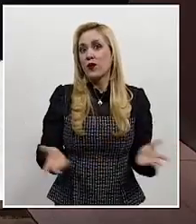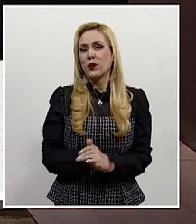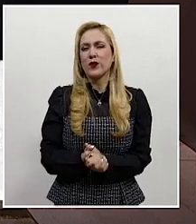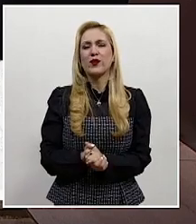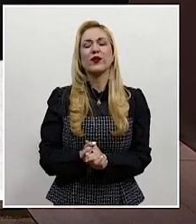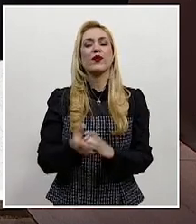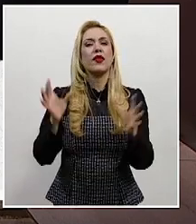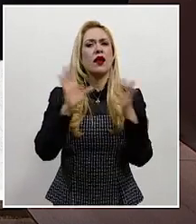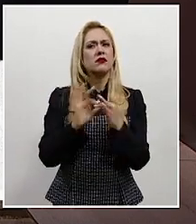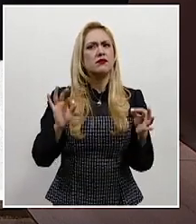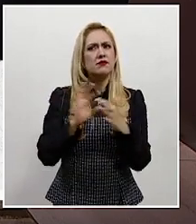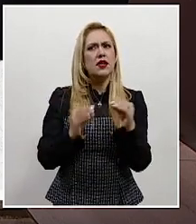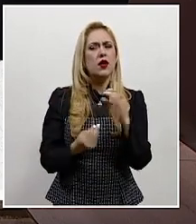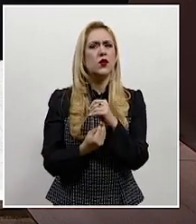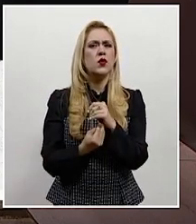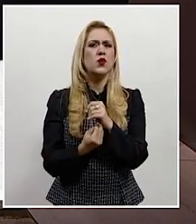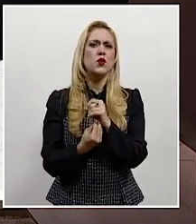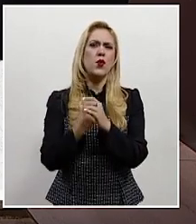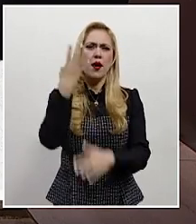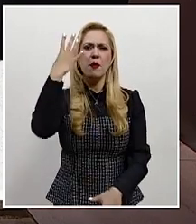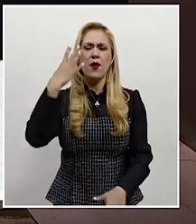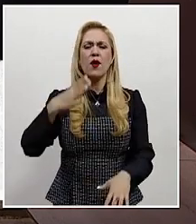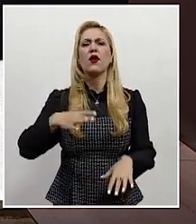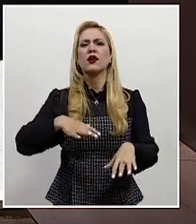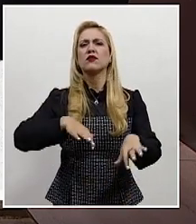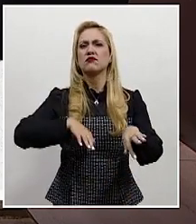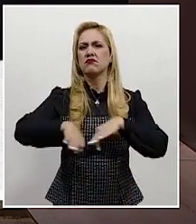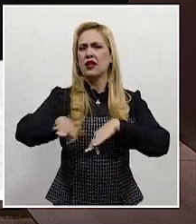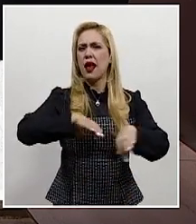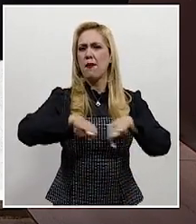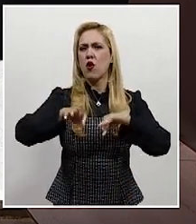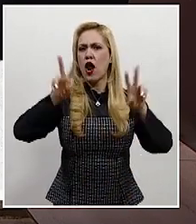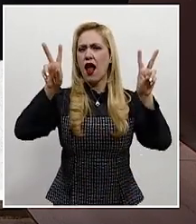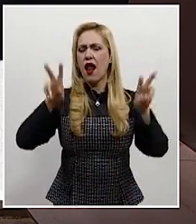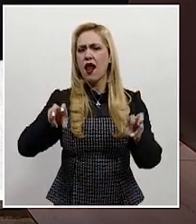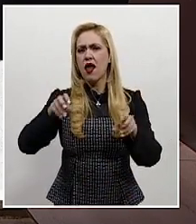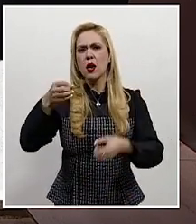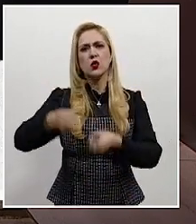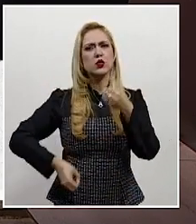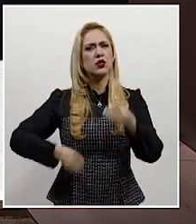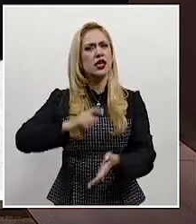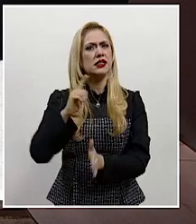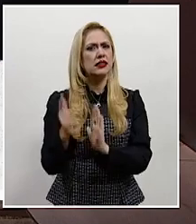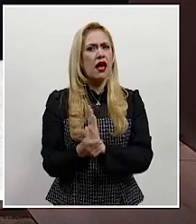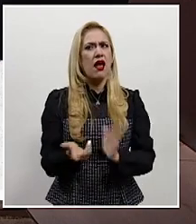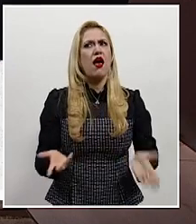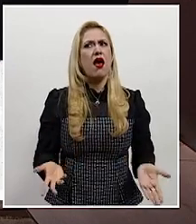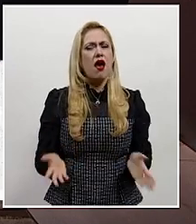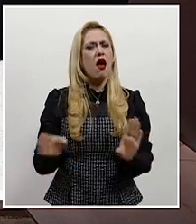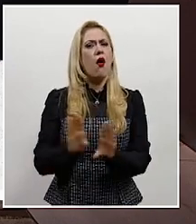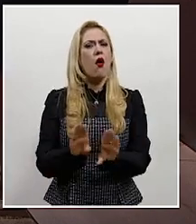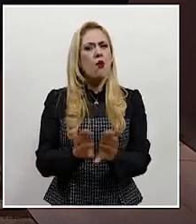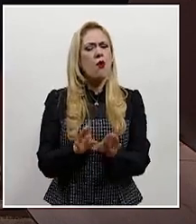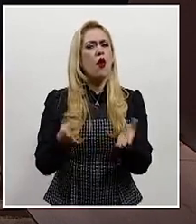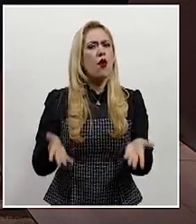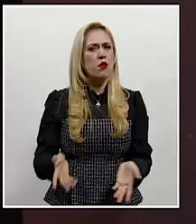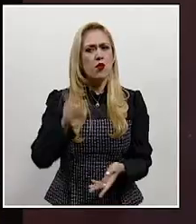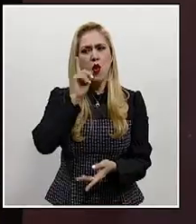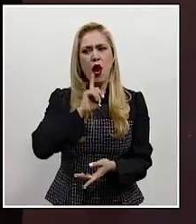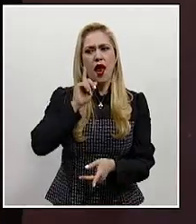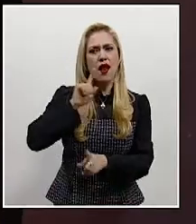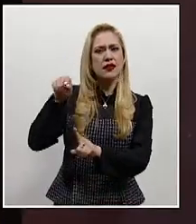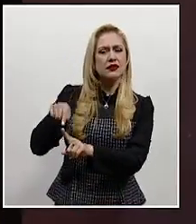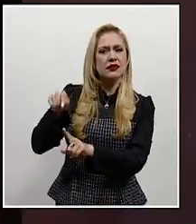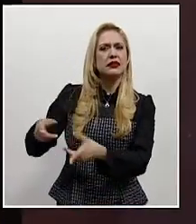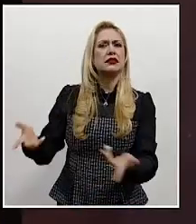el sistema, el nuevo modelo de justicia laboral. Cuéntanos, maestra, ¿qué avances? Un poco enfocándonos a las mujeres, ¿no?